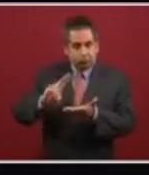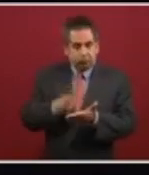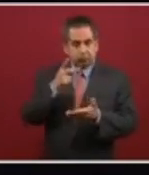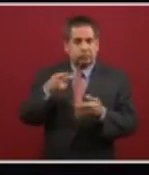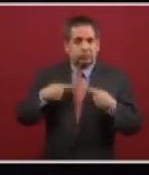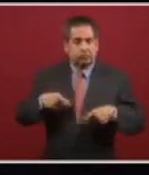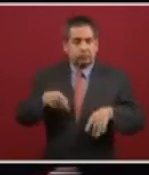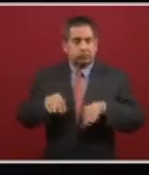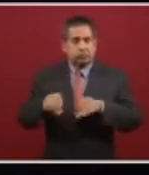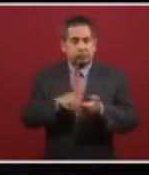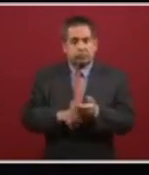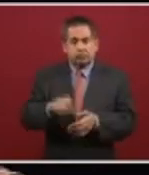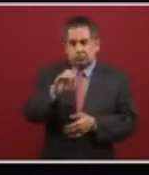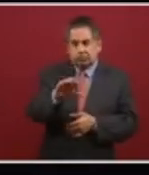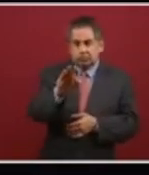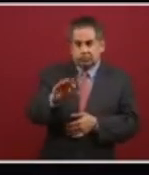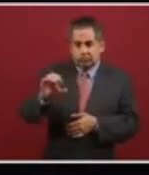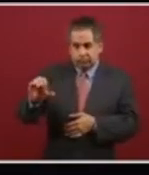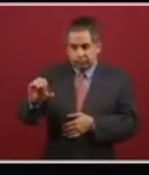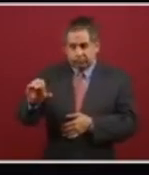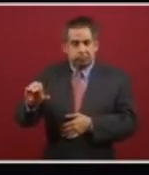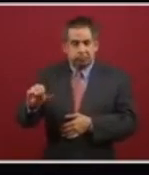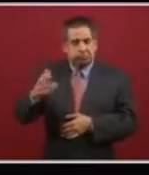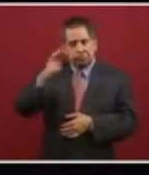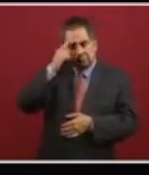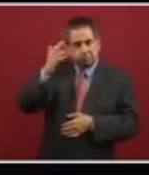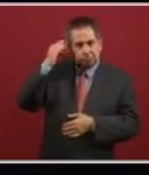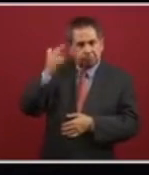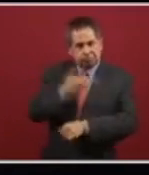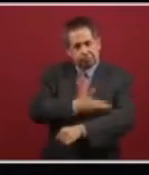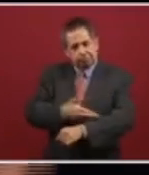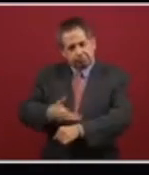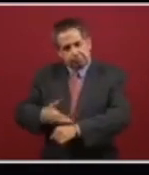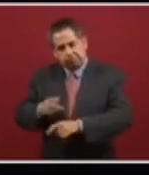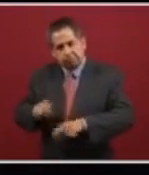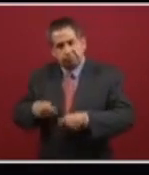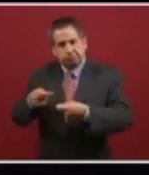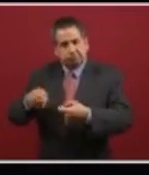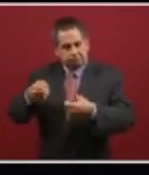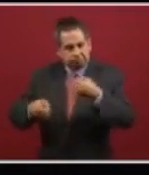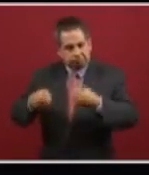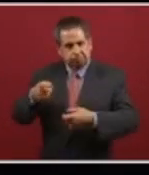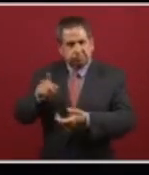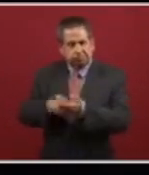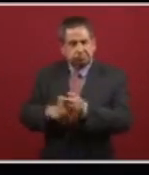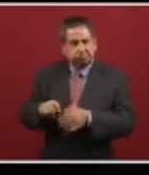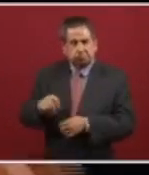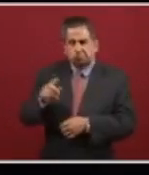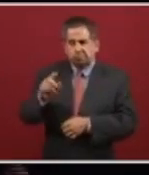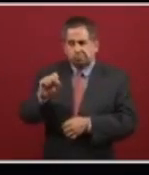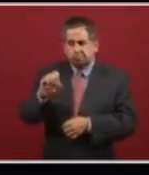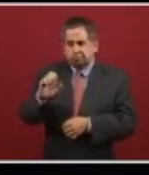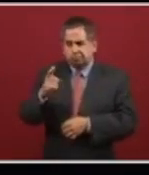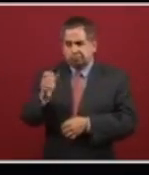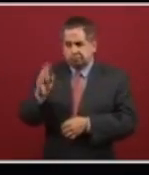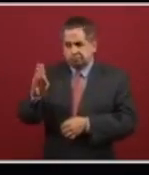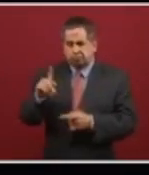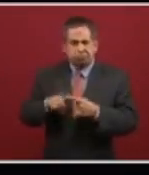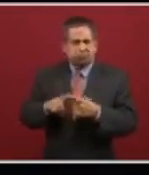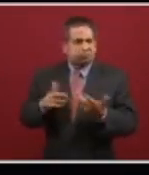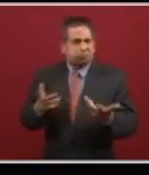Luz y Fuerza. El proceso, según tenemos entendido, lo están llevando ya en la Secretaría de Gobernación. ¿A